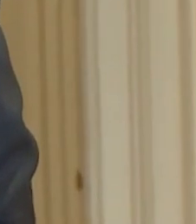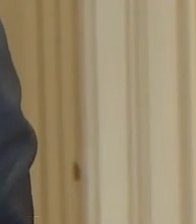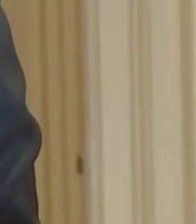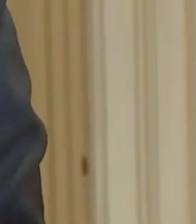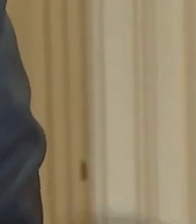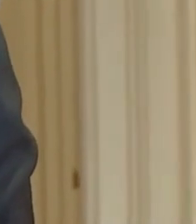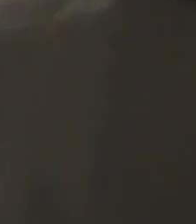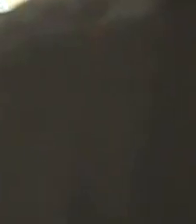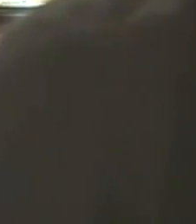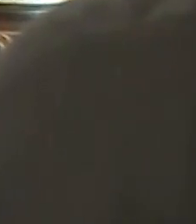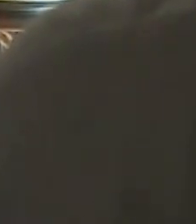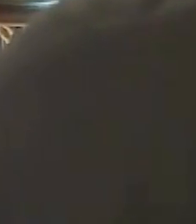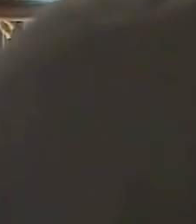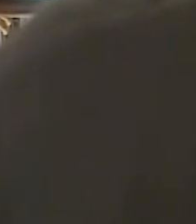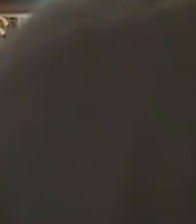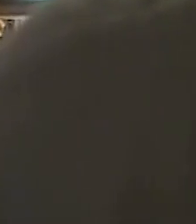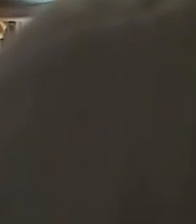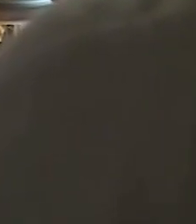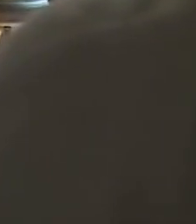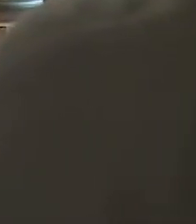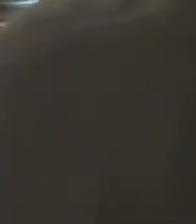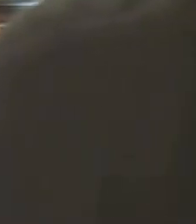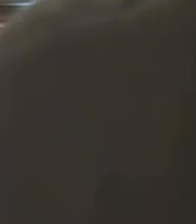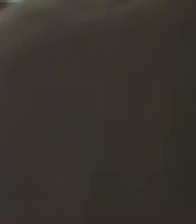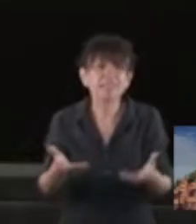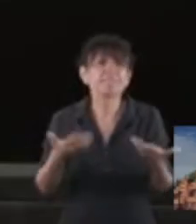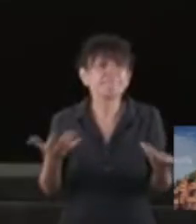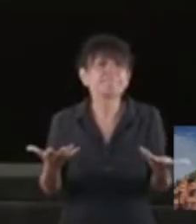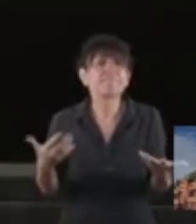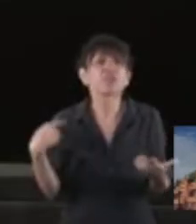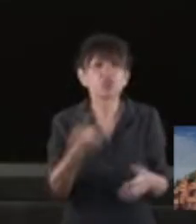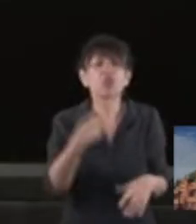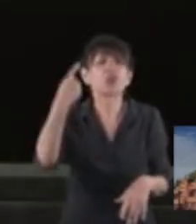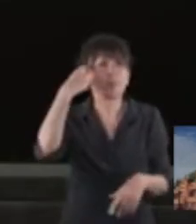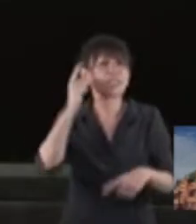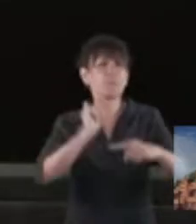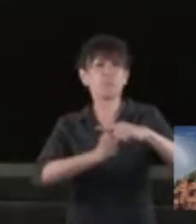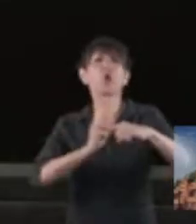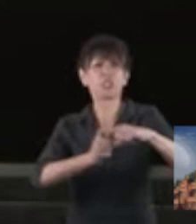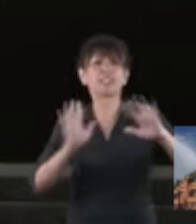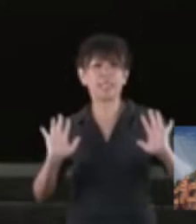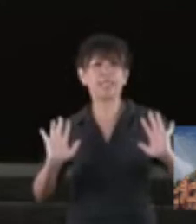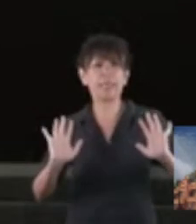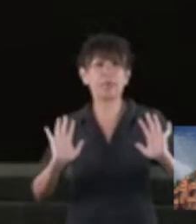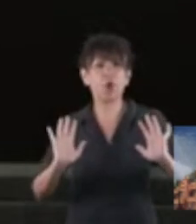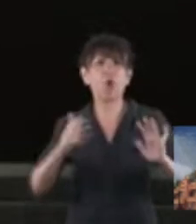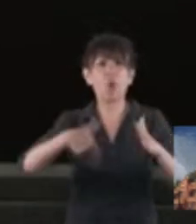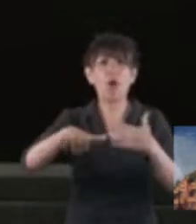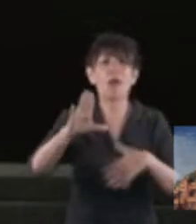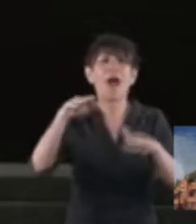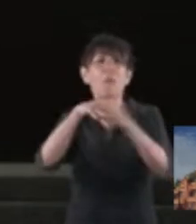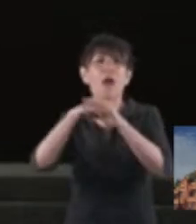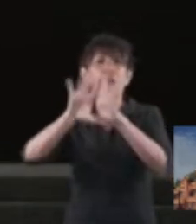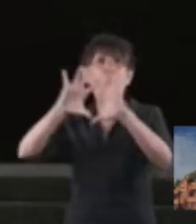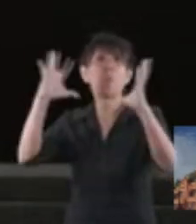una Argentina Federal estamos muy optimistas con que el Banco Mundial el Banco